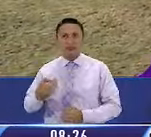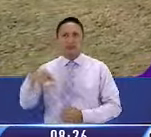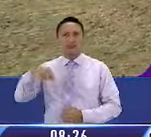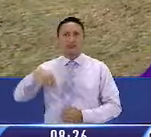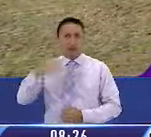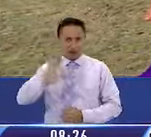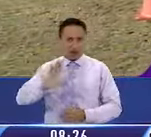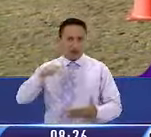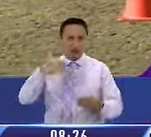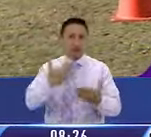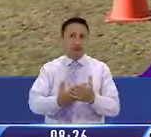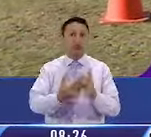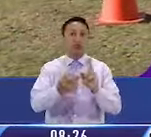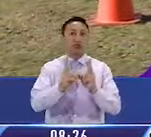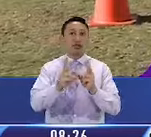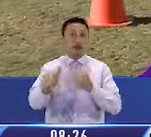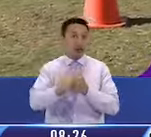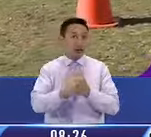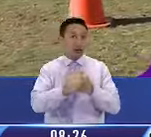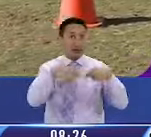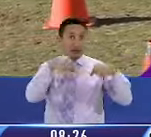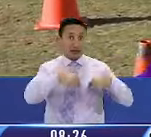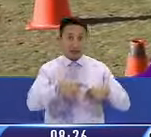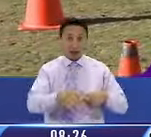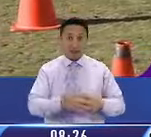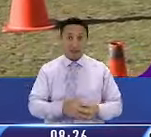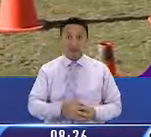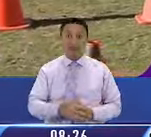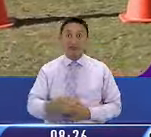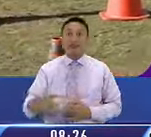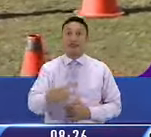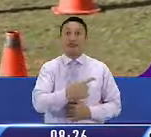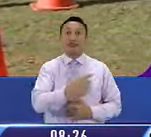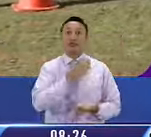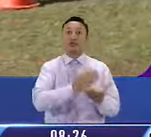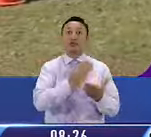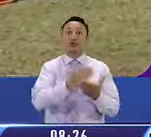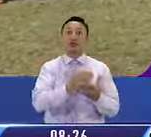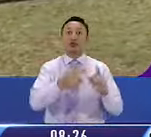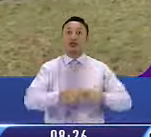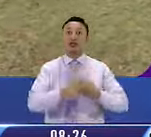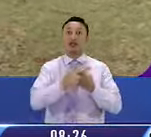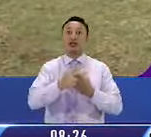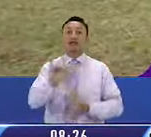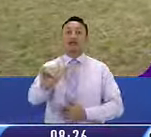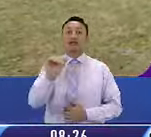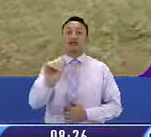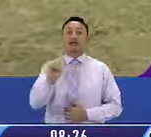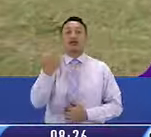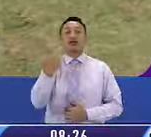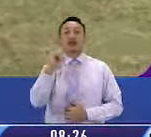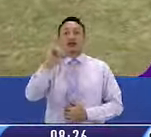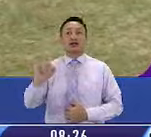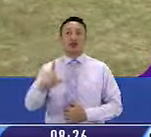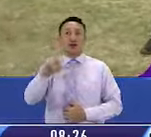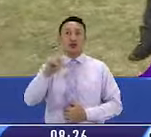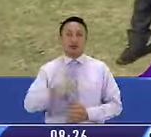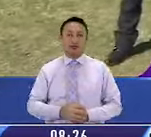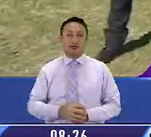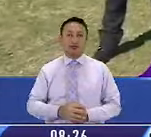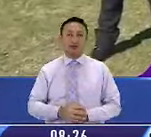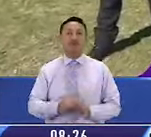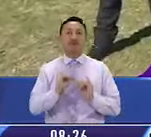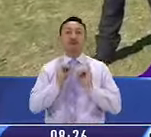llegado algunos vecinos de la zona ya para estar listos para este curso que inicia este día sábado 13 de julio. Nos acompaña el